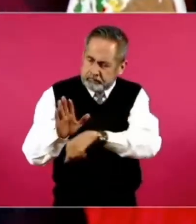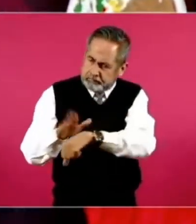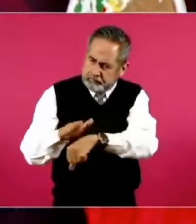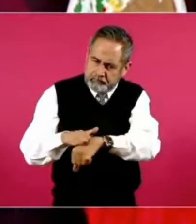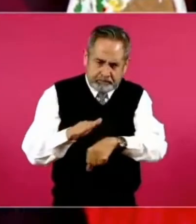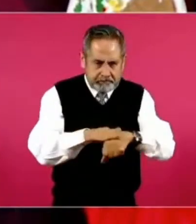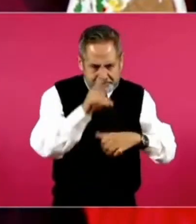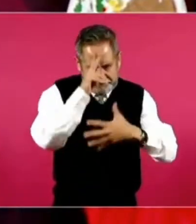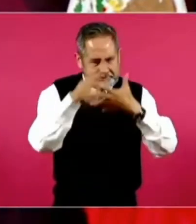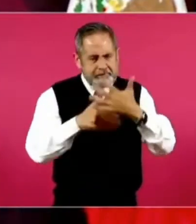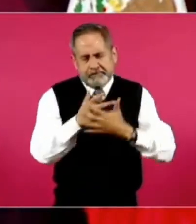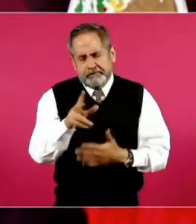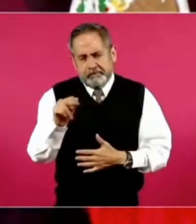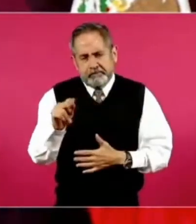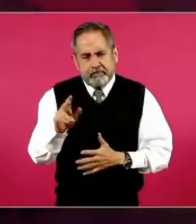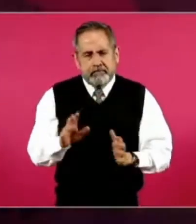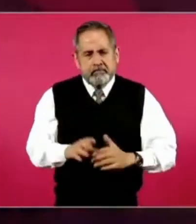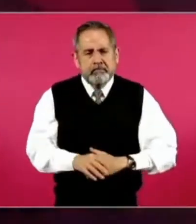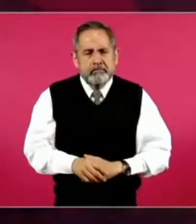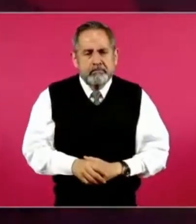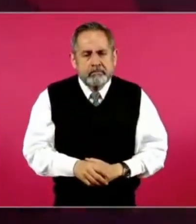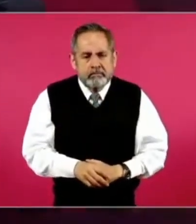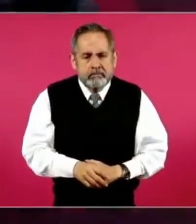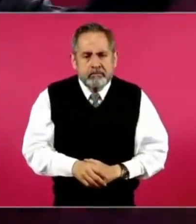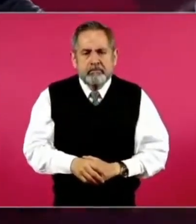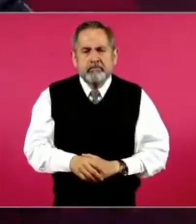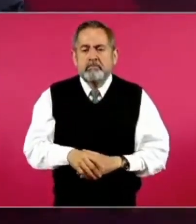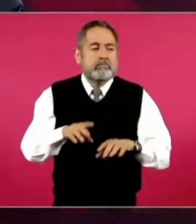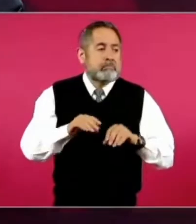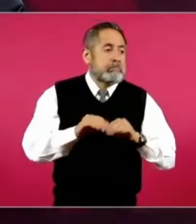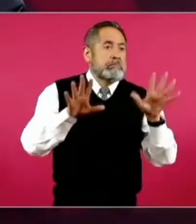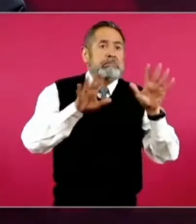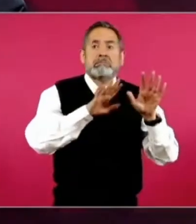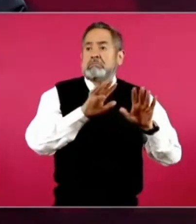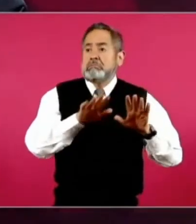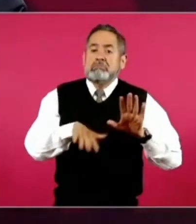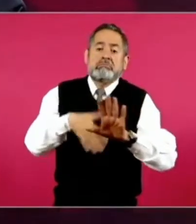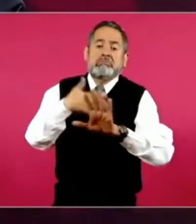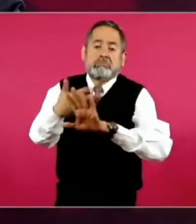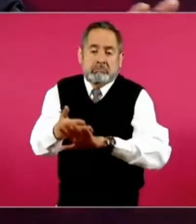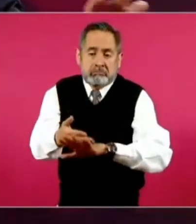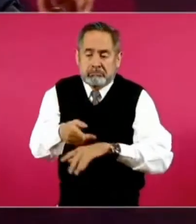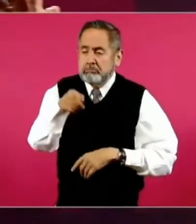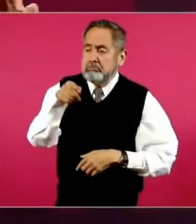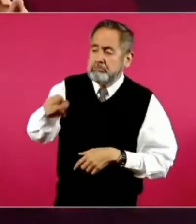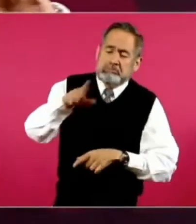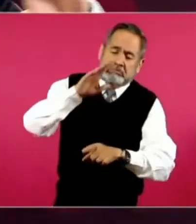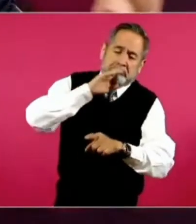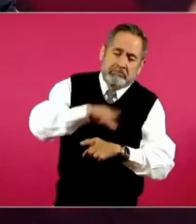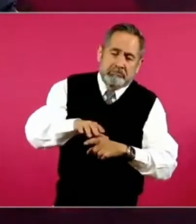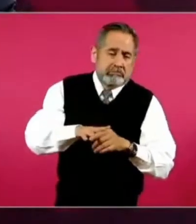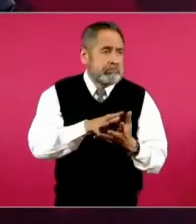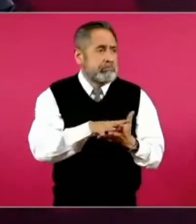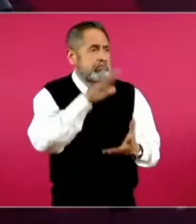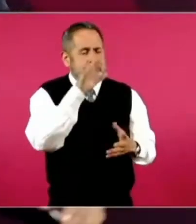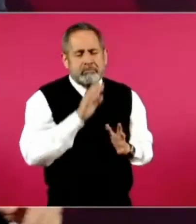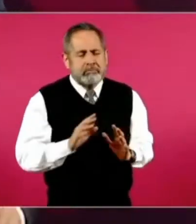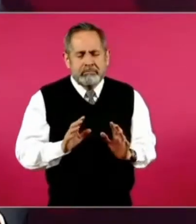pero no está desbordada, ¿sí? La